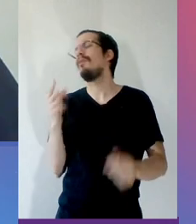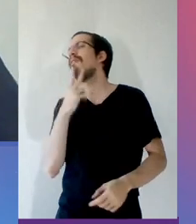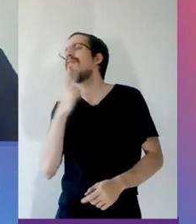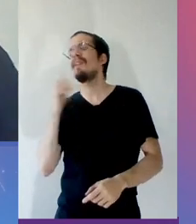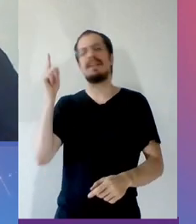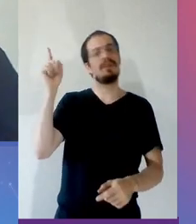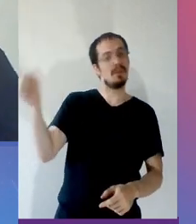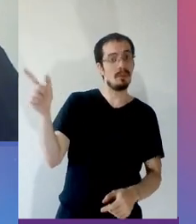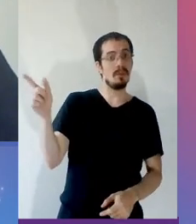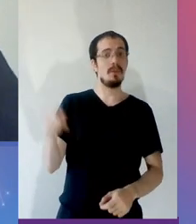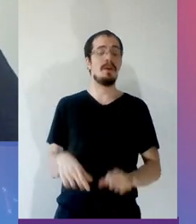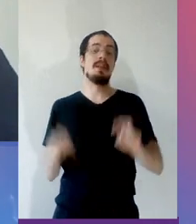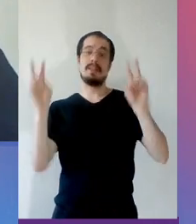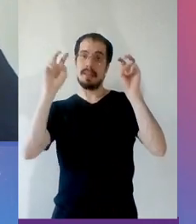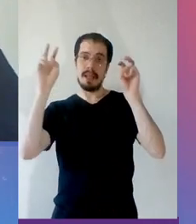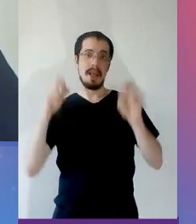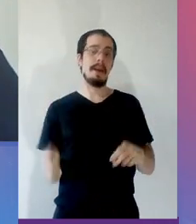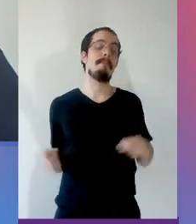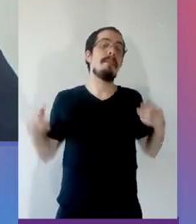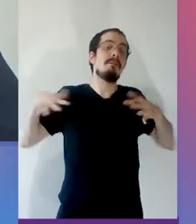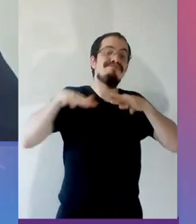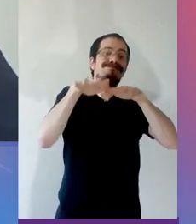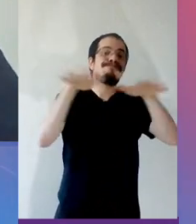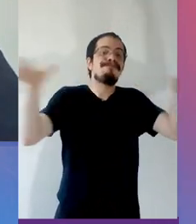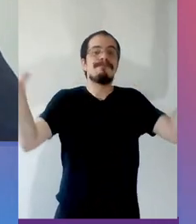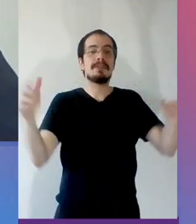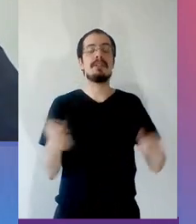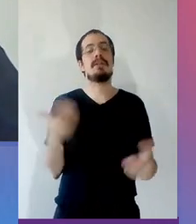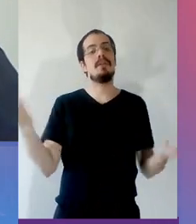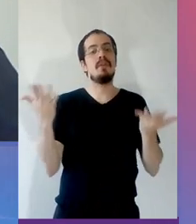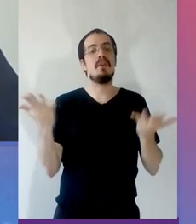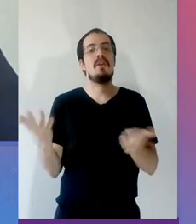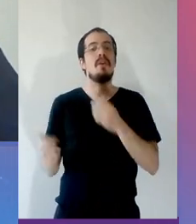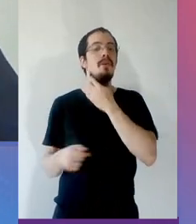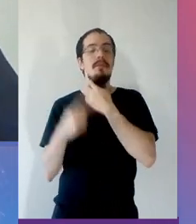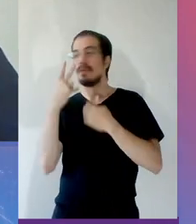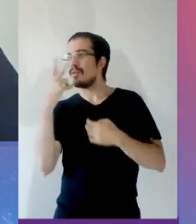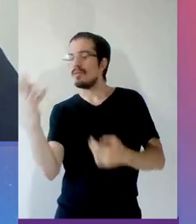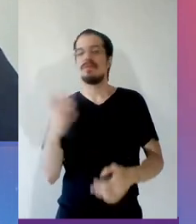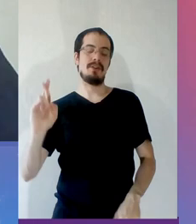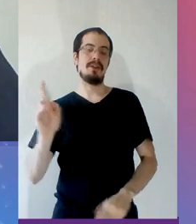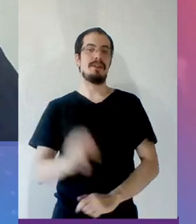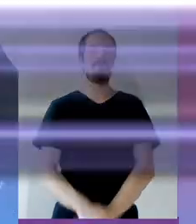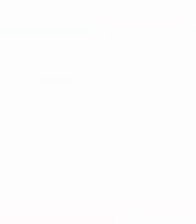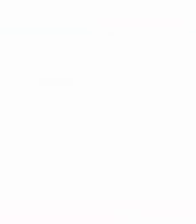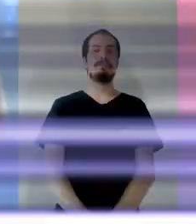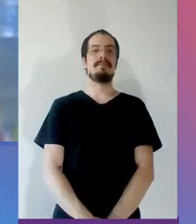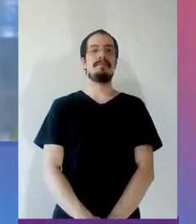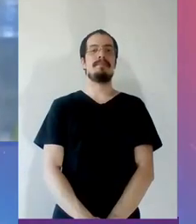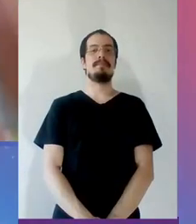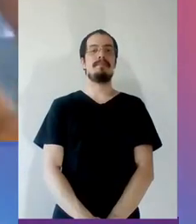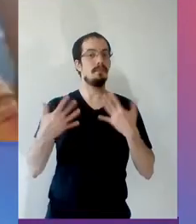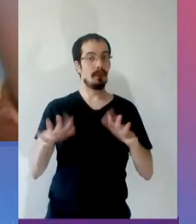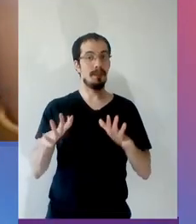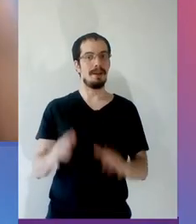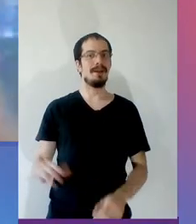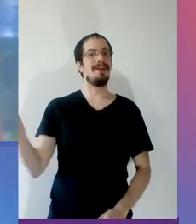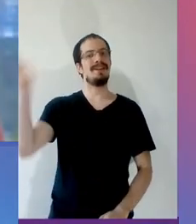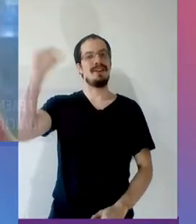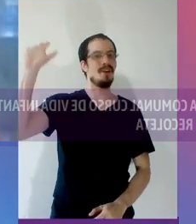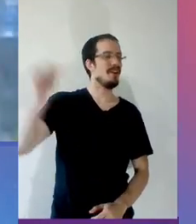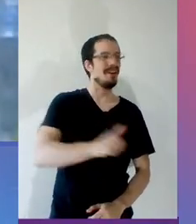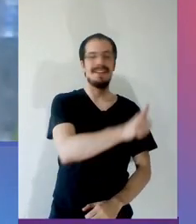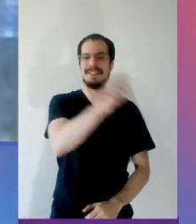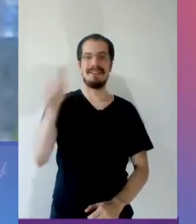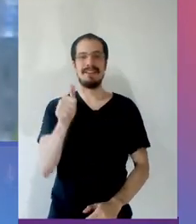esta pandemia en los niños y en las niñas y en los padres de los vecinos de Recoleta. Bien. Hola a todos, también